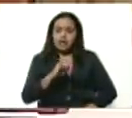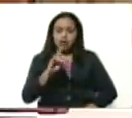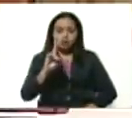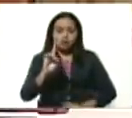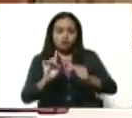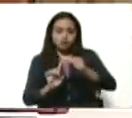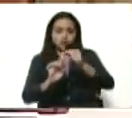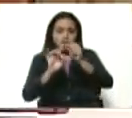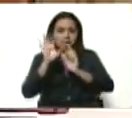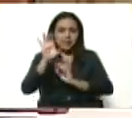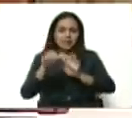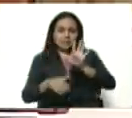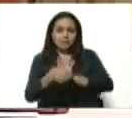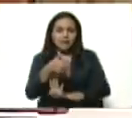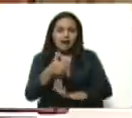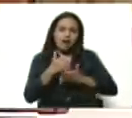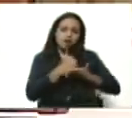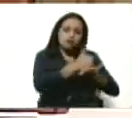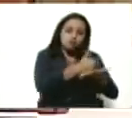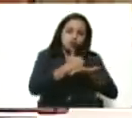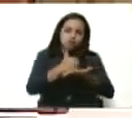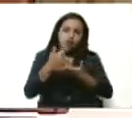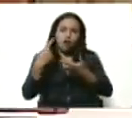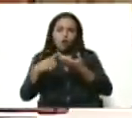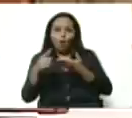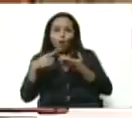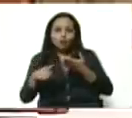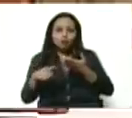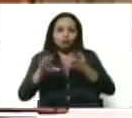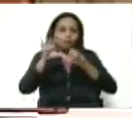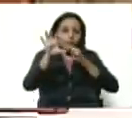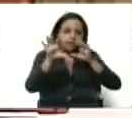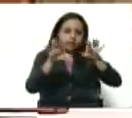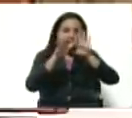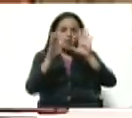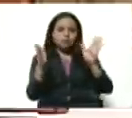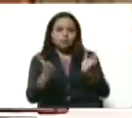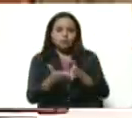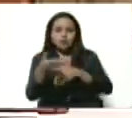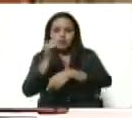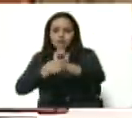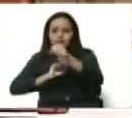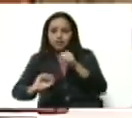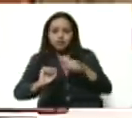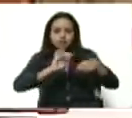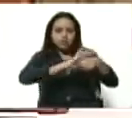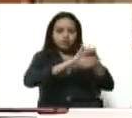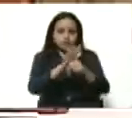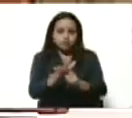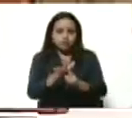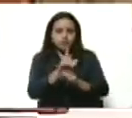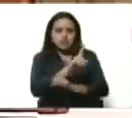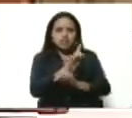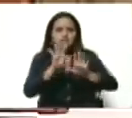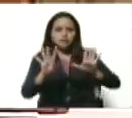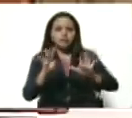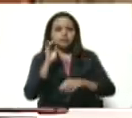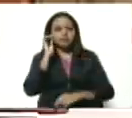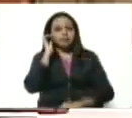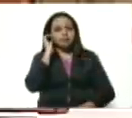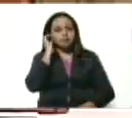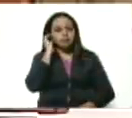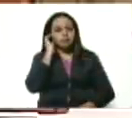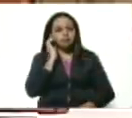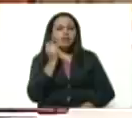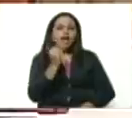países que más ha ayudado a otros países en el mundo contra el combate del cobi 19 a esta